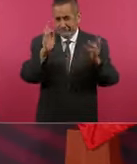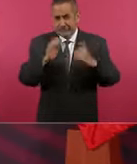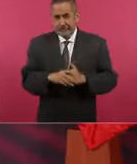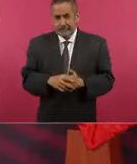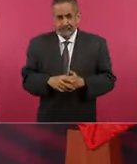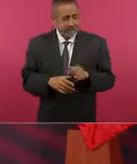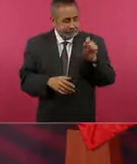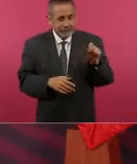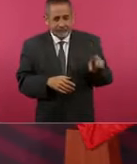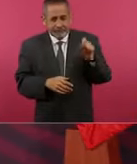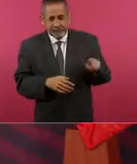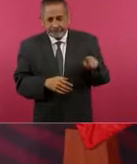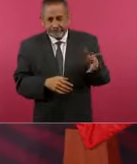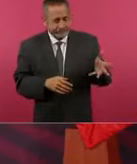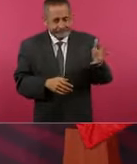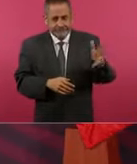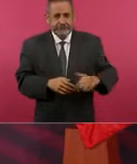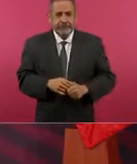estos